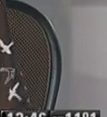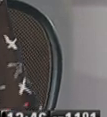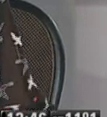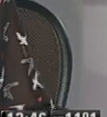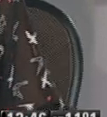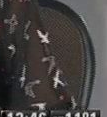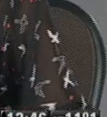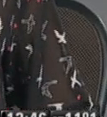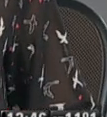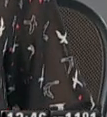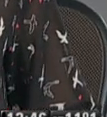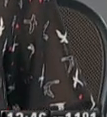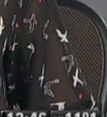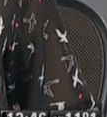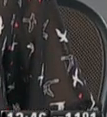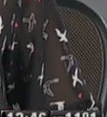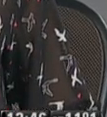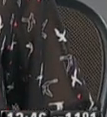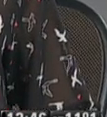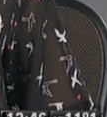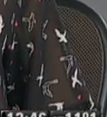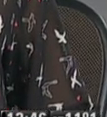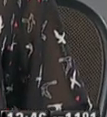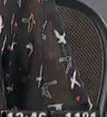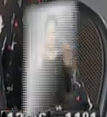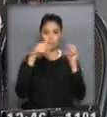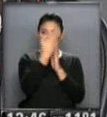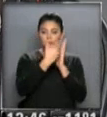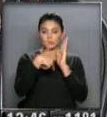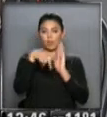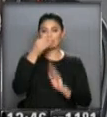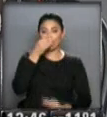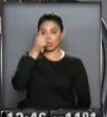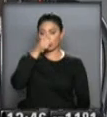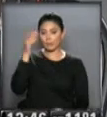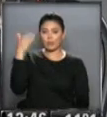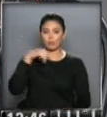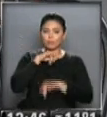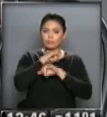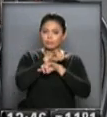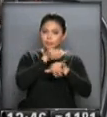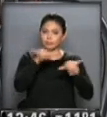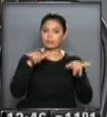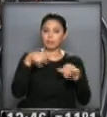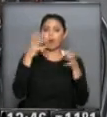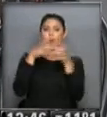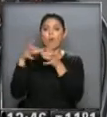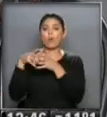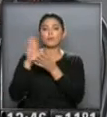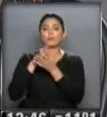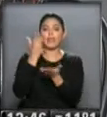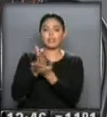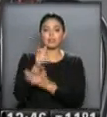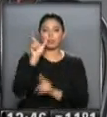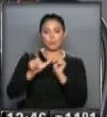todos buscamos a Marita verón es el título de una solicitada que publicaron Durante este fin de semana un nutrido grupo de organismos de Derechos Humanos